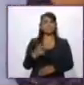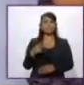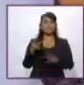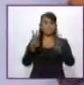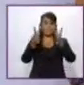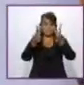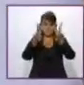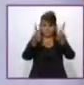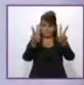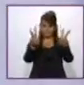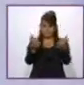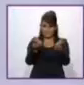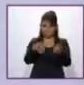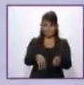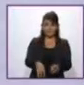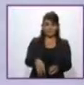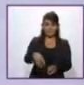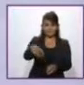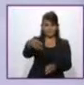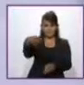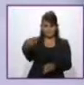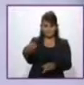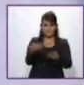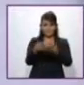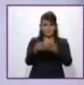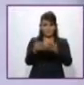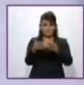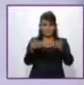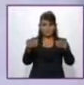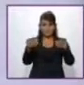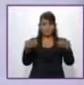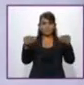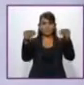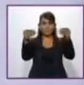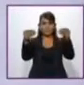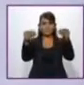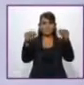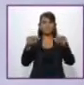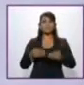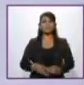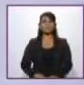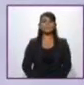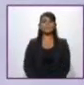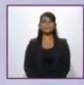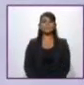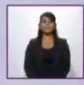que está eligiendo el tema que abordará en este segundo segmento.